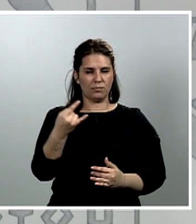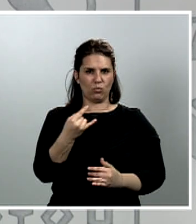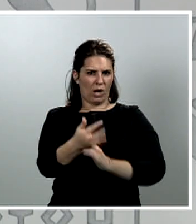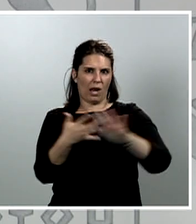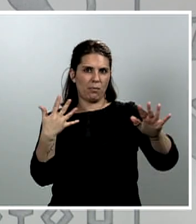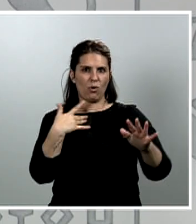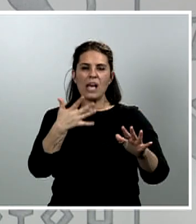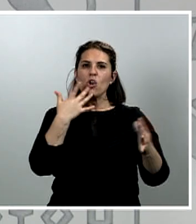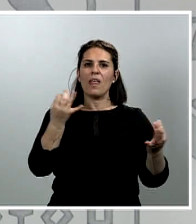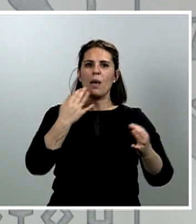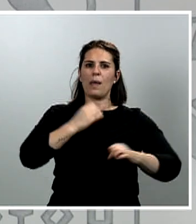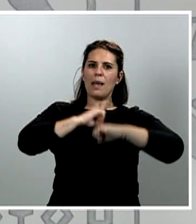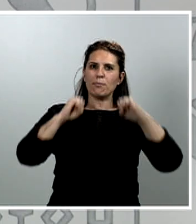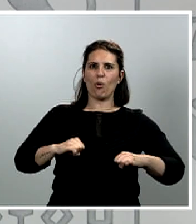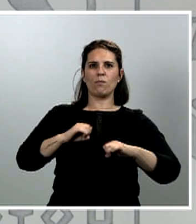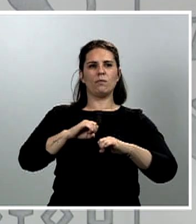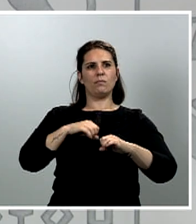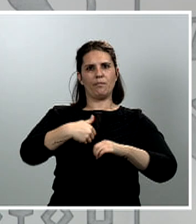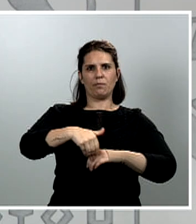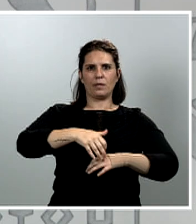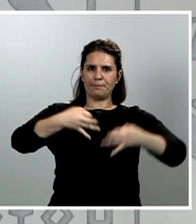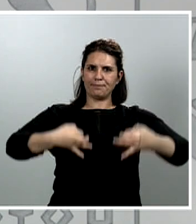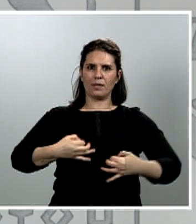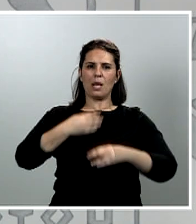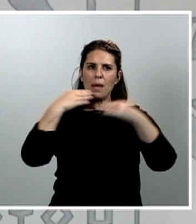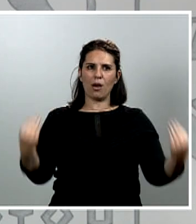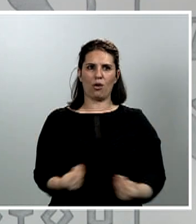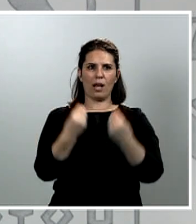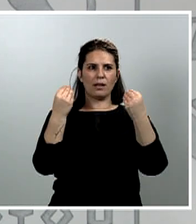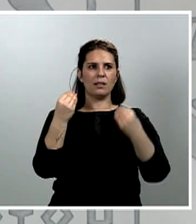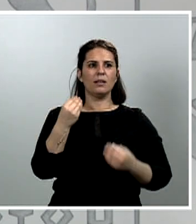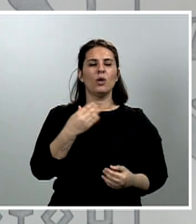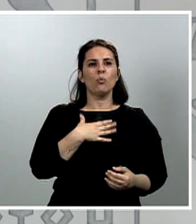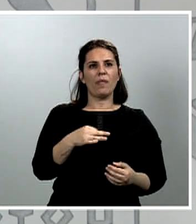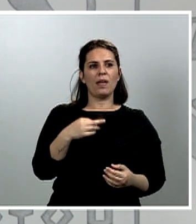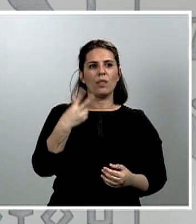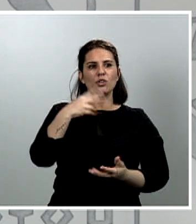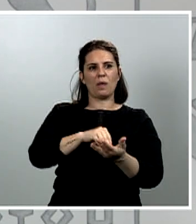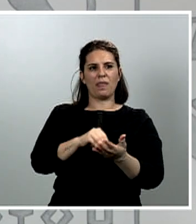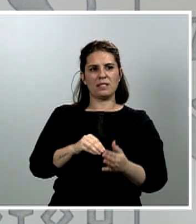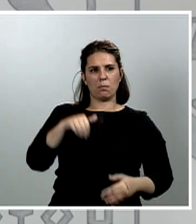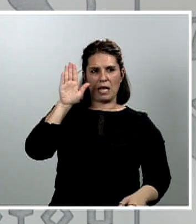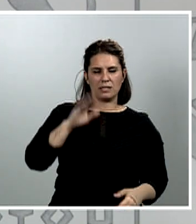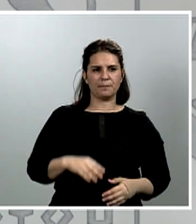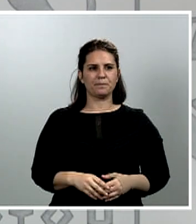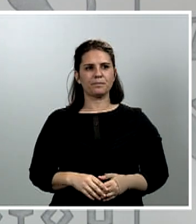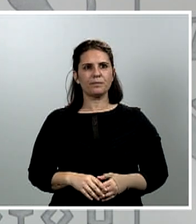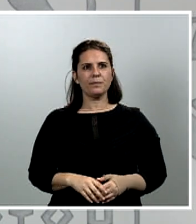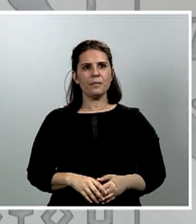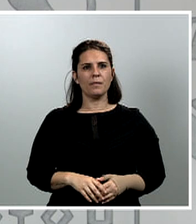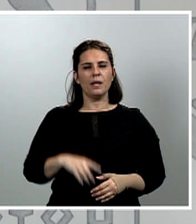y mejorarlo. Quizás no 2,5 veces, pero sí a lo mejor 2 veces. Tenemos que garantizar una serie de sistemas de